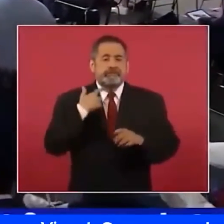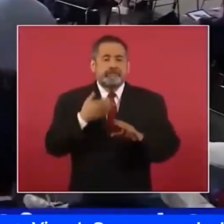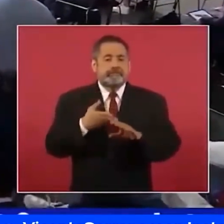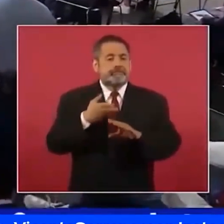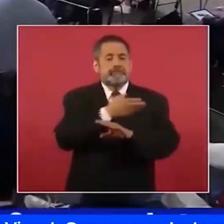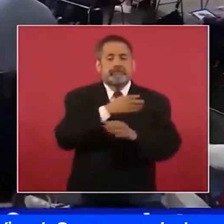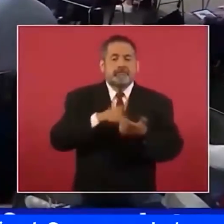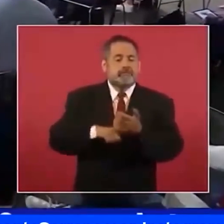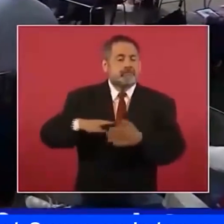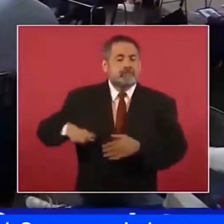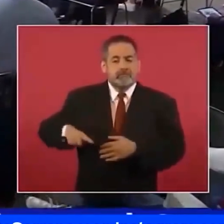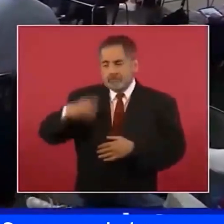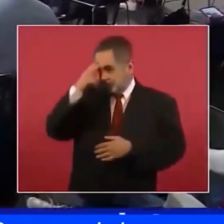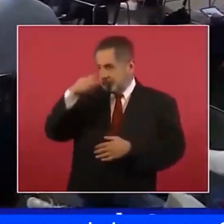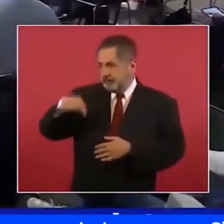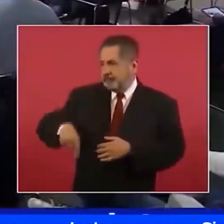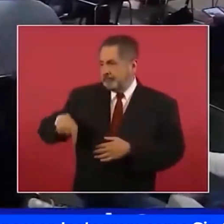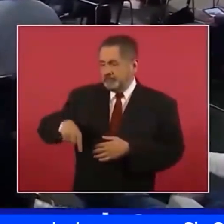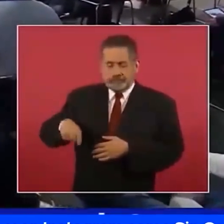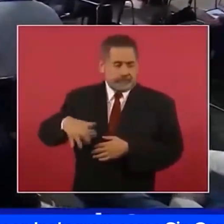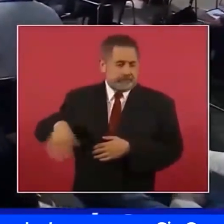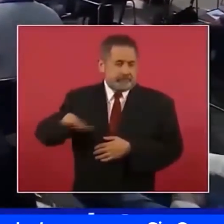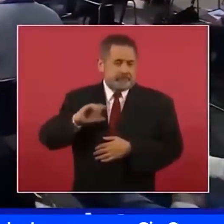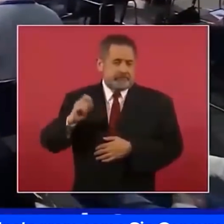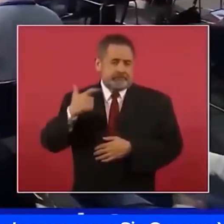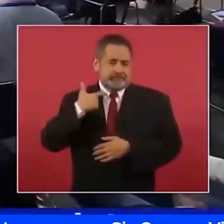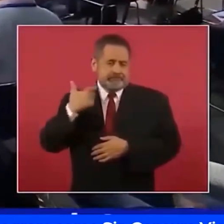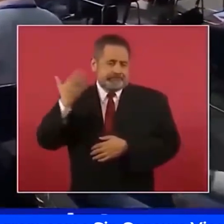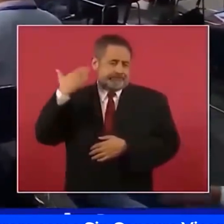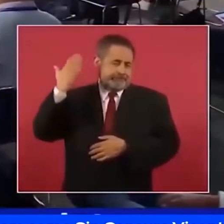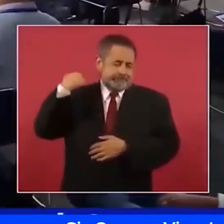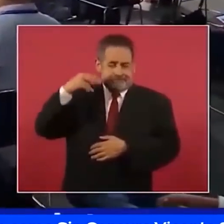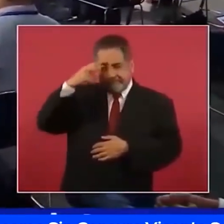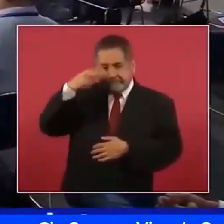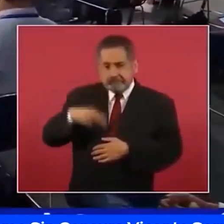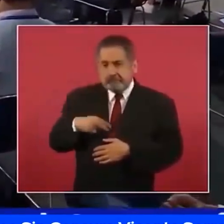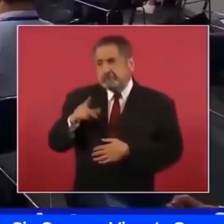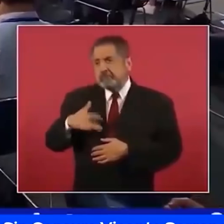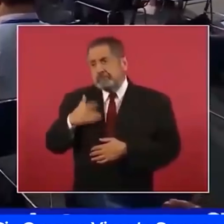para decirlo coloquialmente, se hacían pequeños.